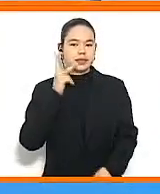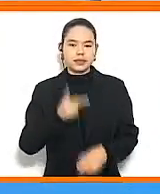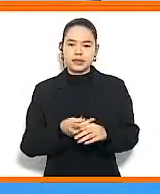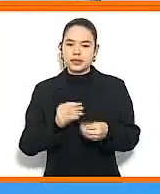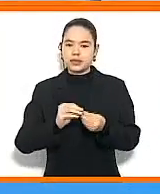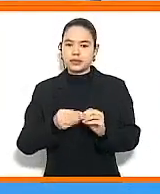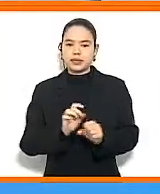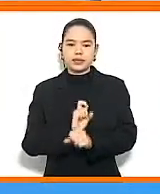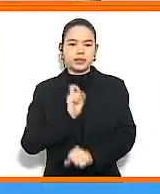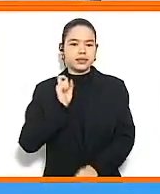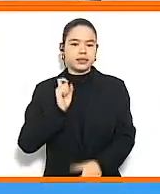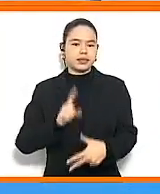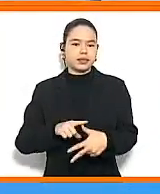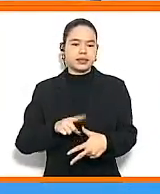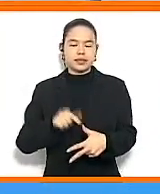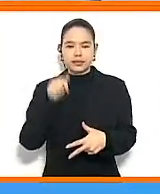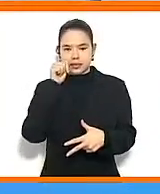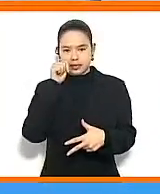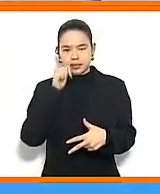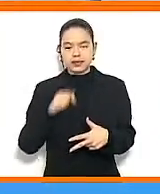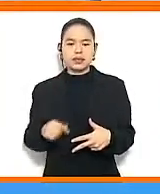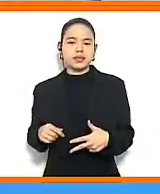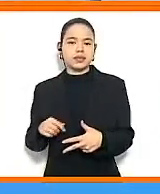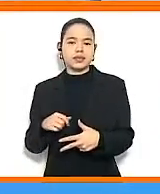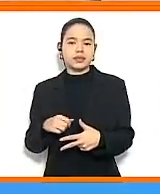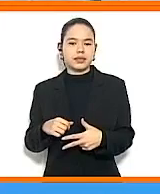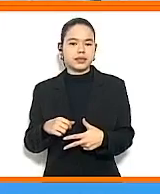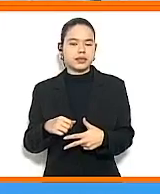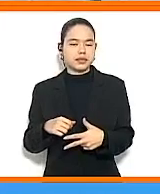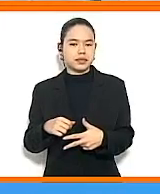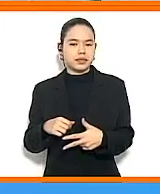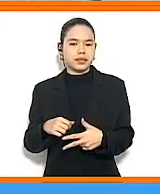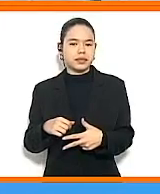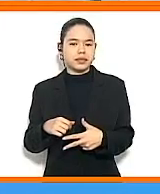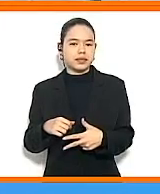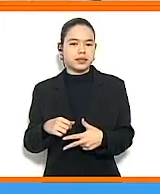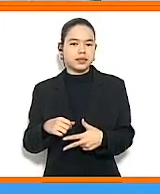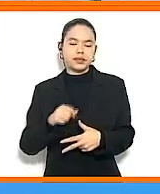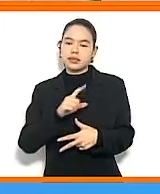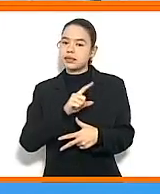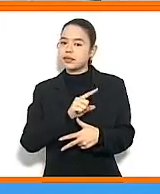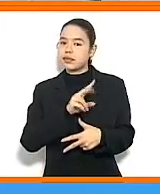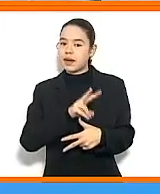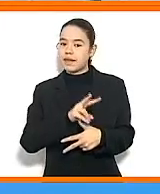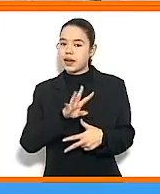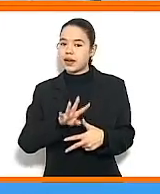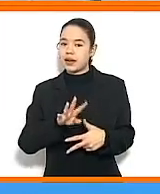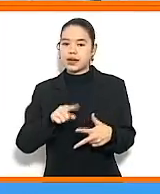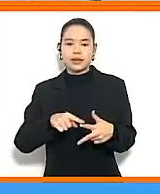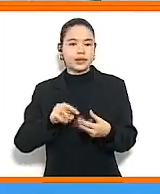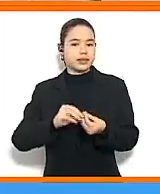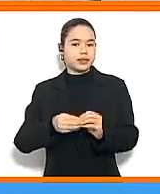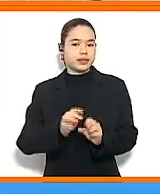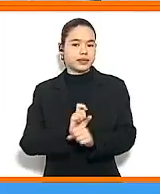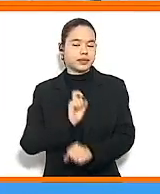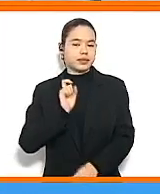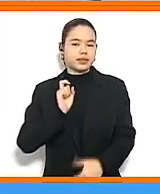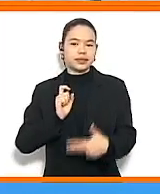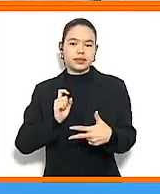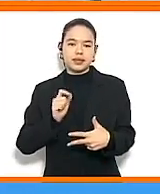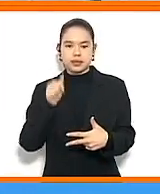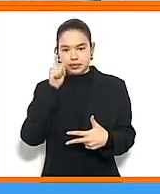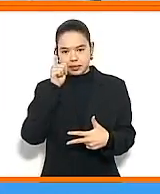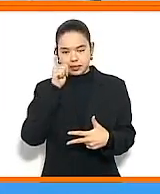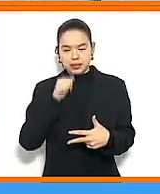número ganador es... Atentos. Este es el 24, segundo número seleccionado,